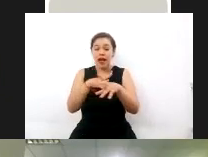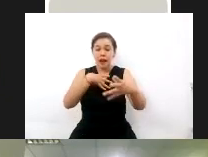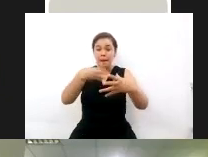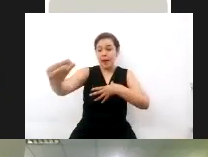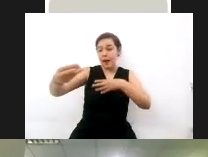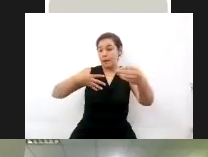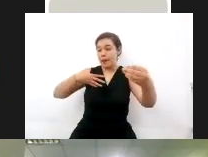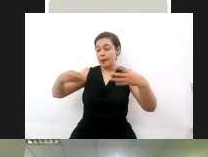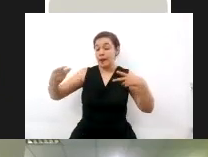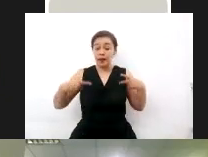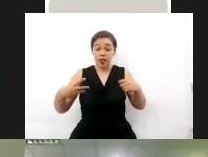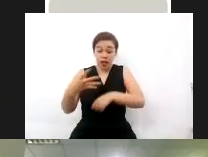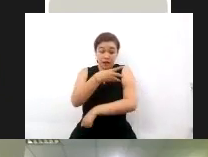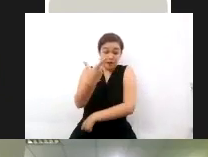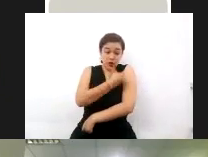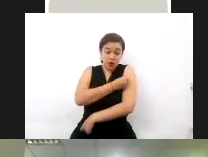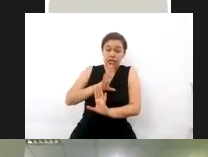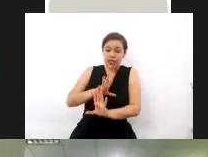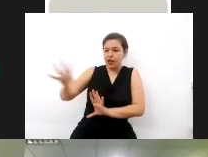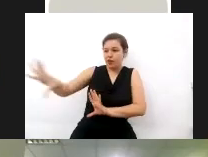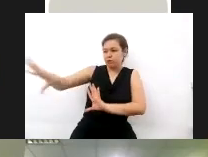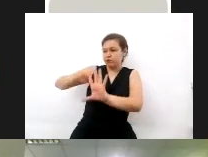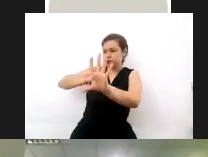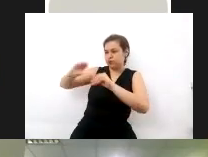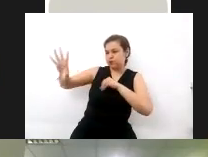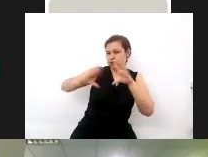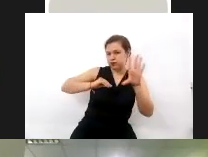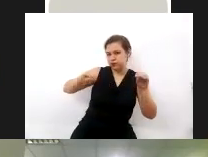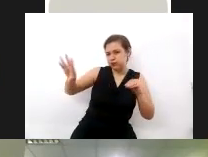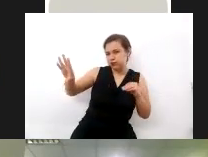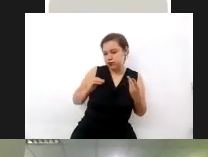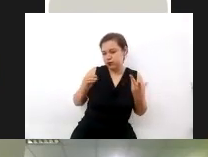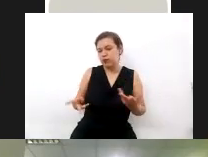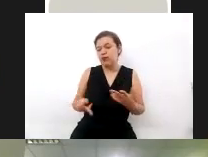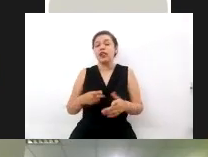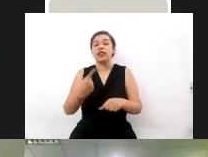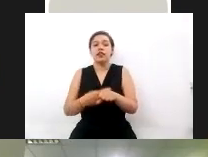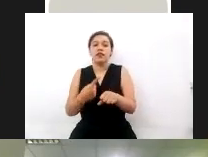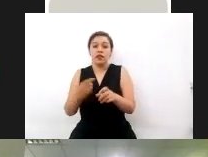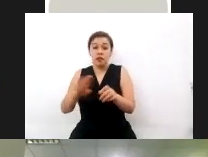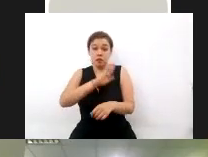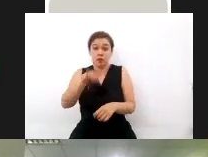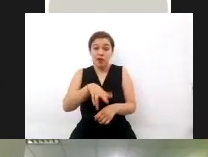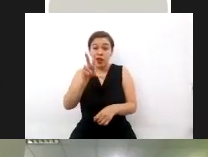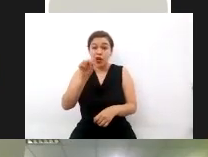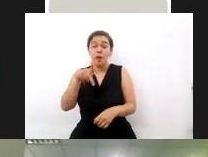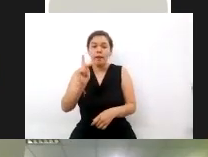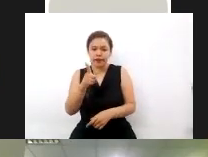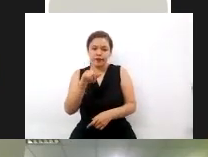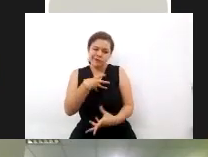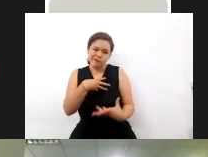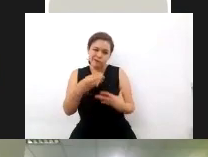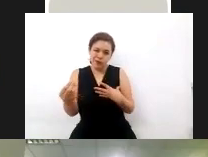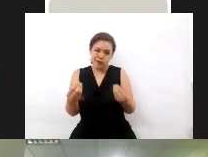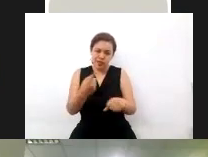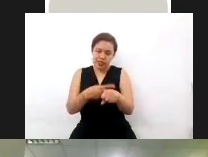personas que aunque ya están vacunadas y les puede dar la enfermedad y a lo mejor esa enfermedad no va a ser mortal, pero sí les va a dar. Entonces, para